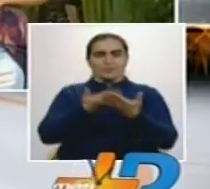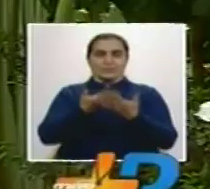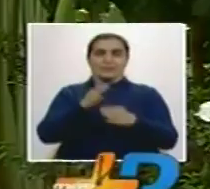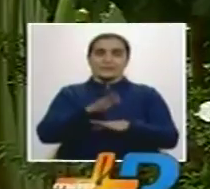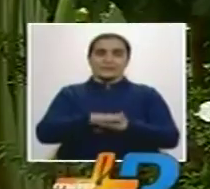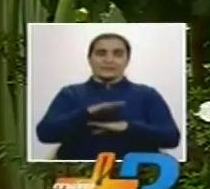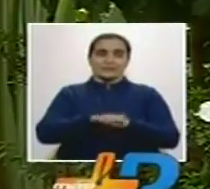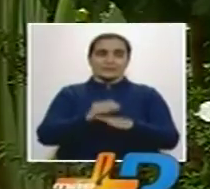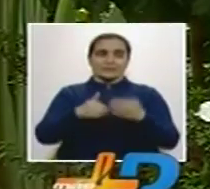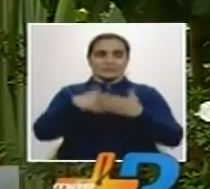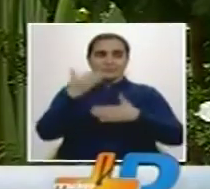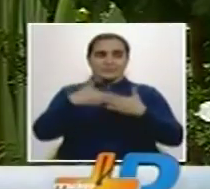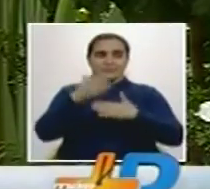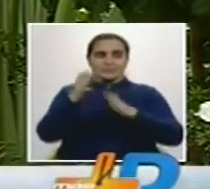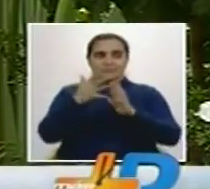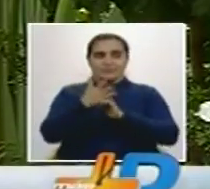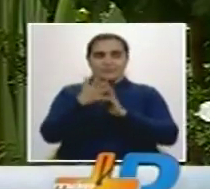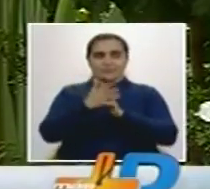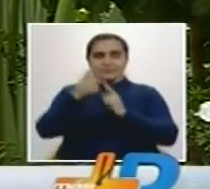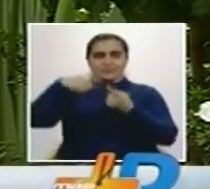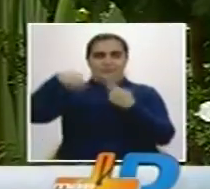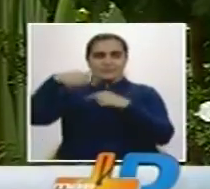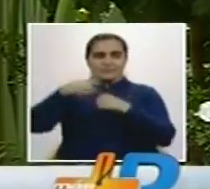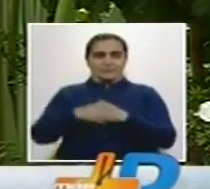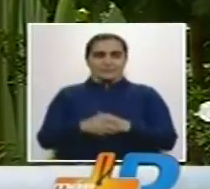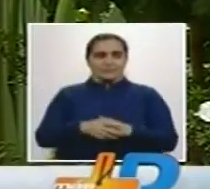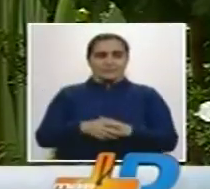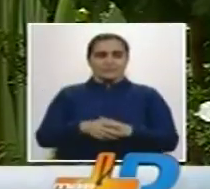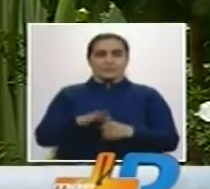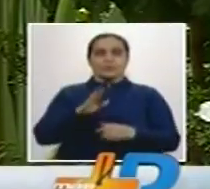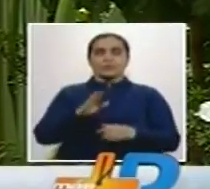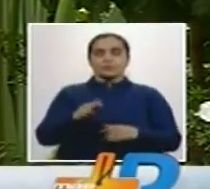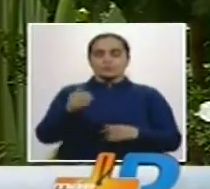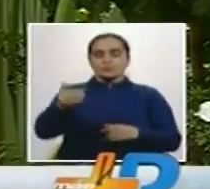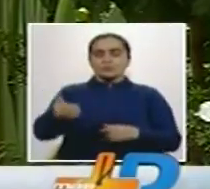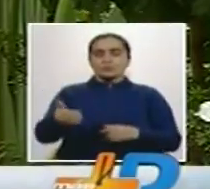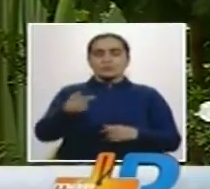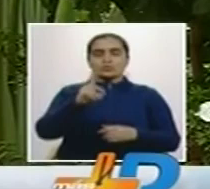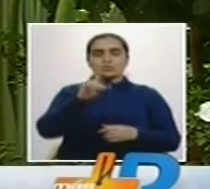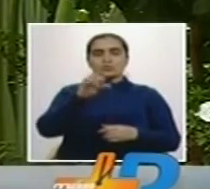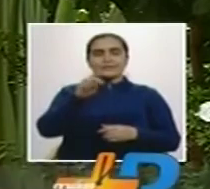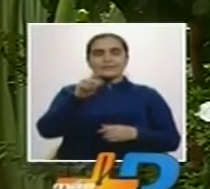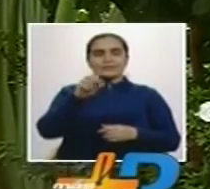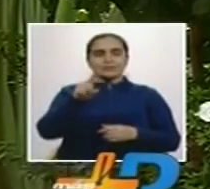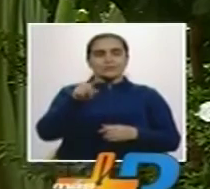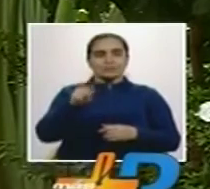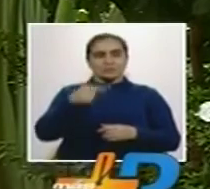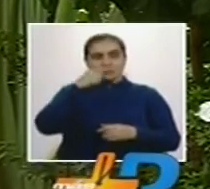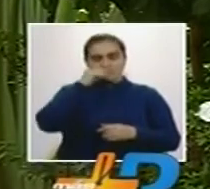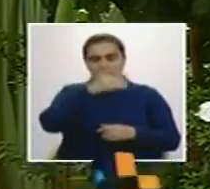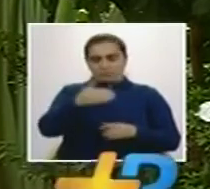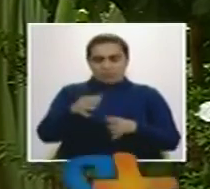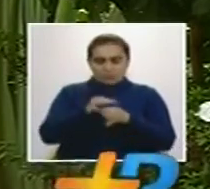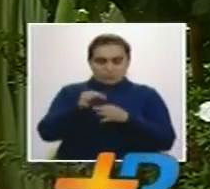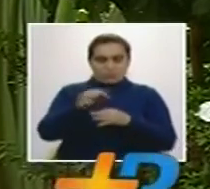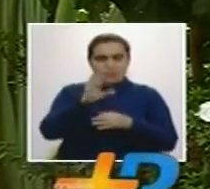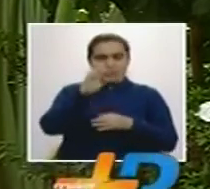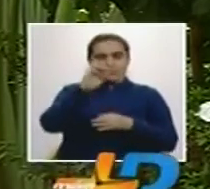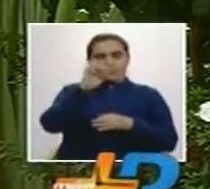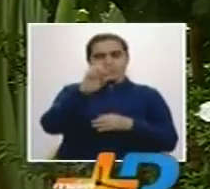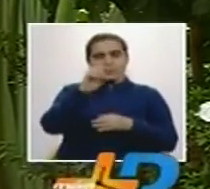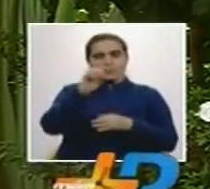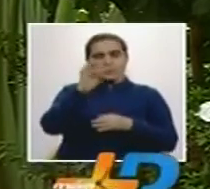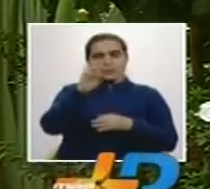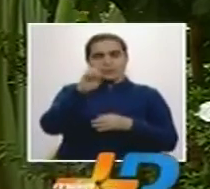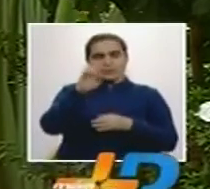para todos. Comenzamos nuestras notas del entretenimiento. Duendecitos es una producción que protagonizan niños del corregimiento de Potrerito, un proyecto cuyo